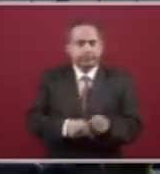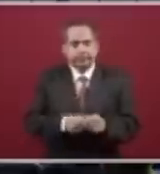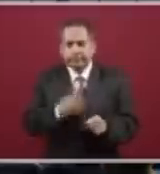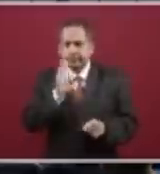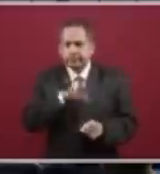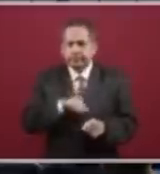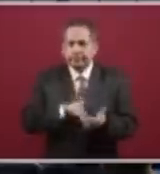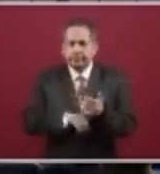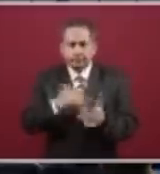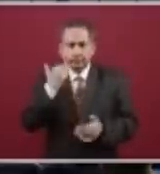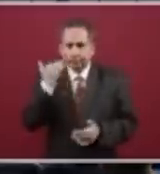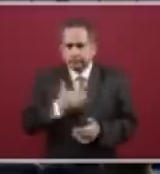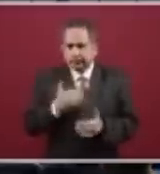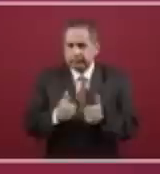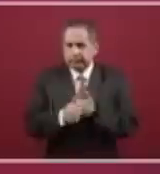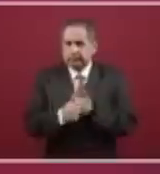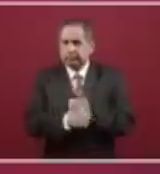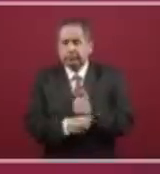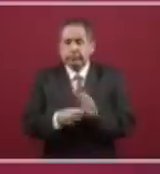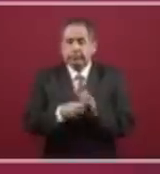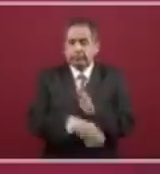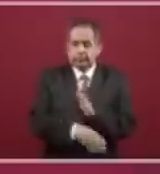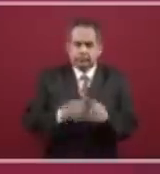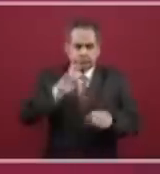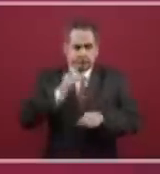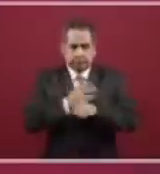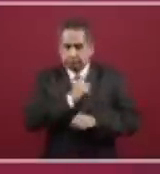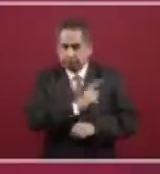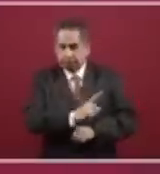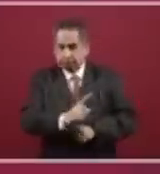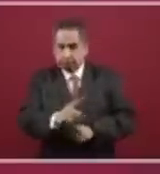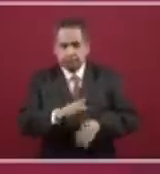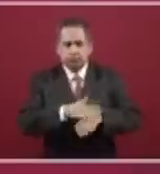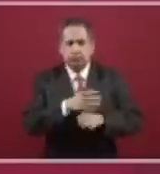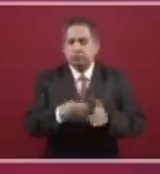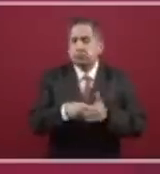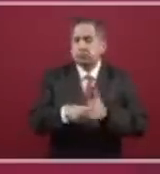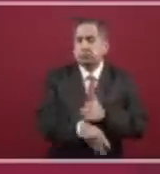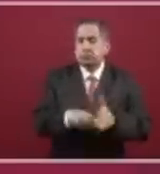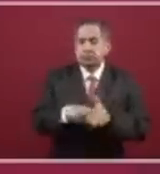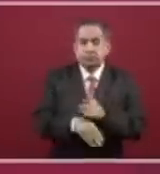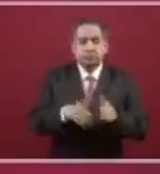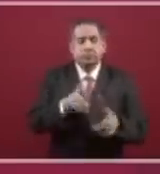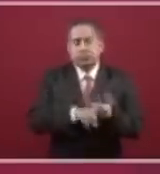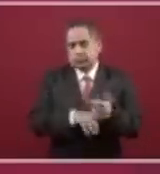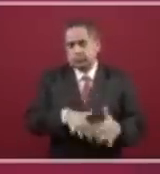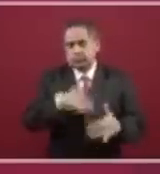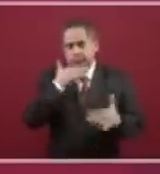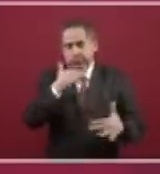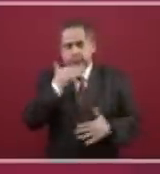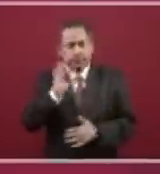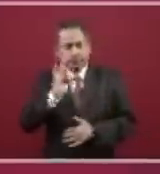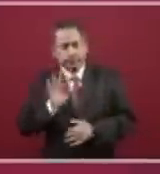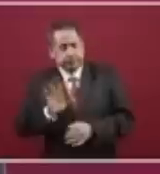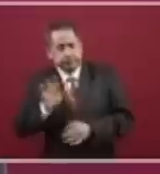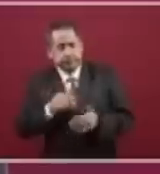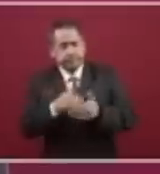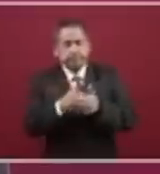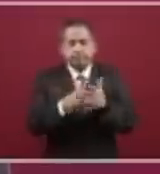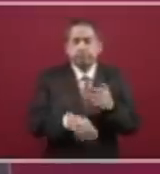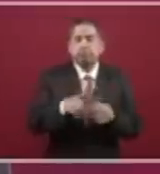encontradas que podrían derivar en responsabilidades por las omisiones y posibles actos de corrupción o daño patrimonial